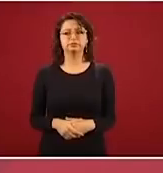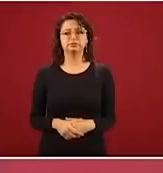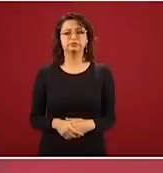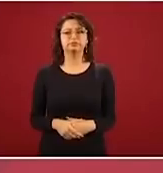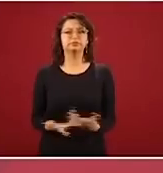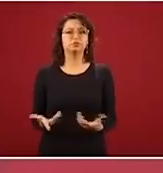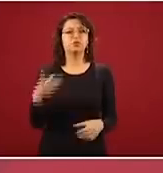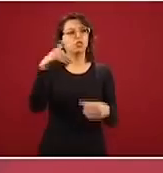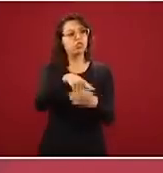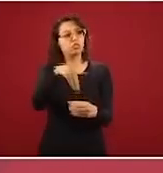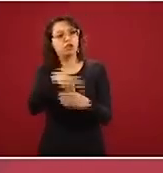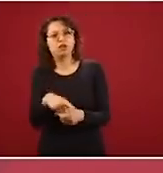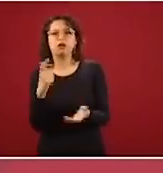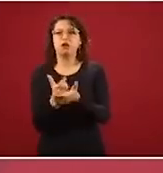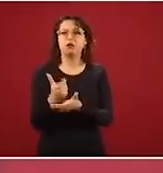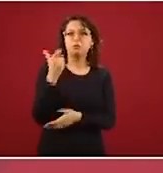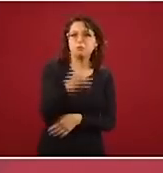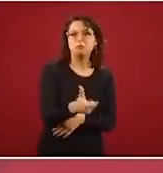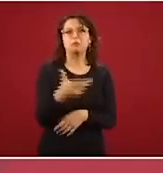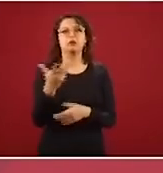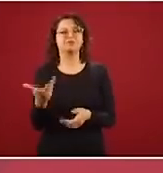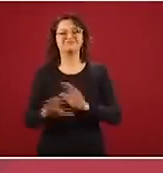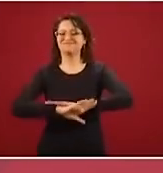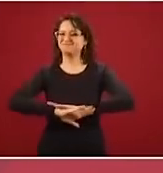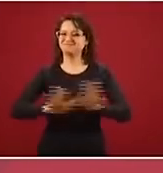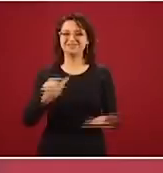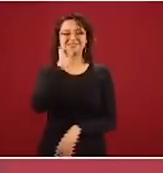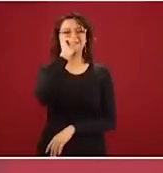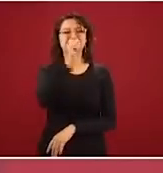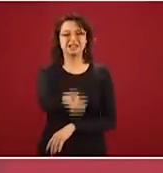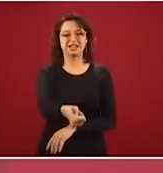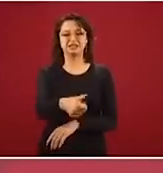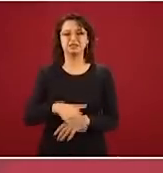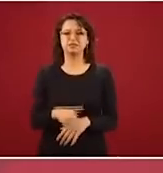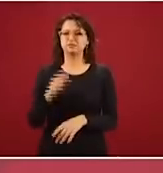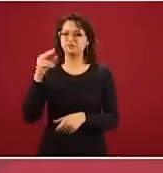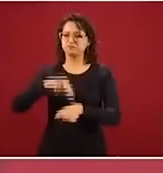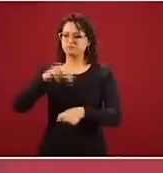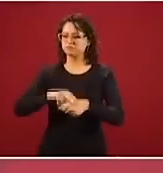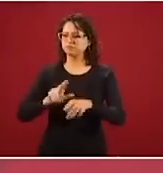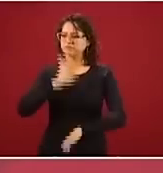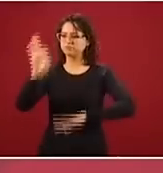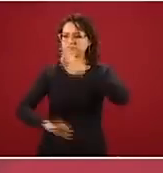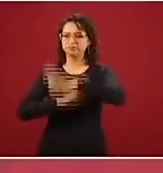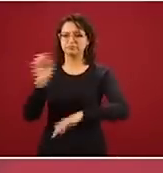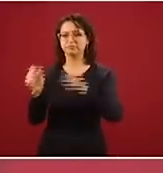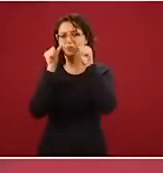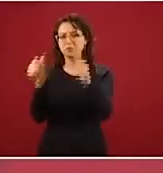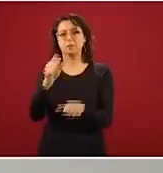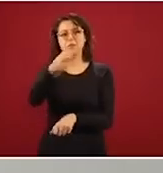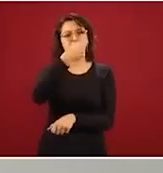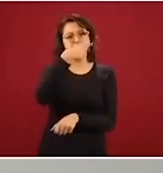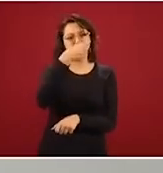cuotas de recuperación o cobrar por la atención médica o por los